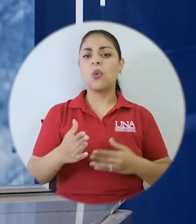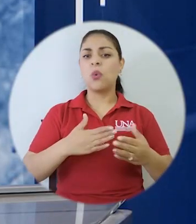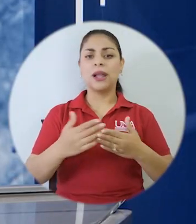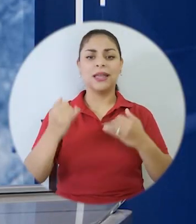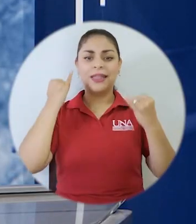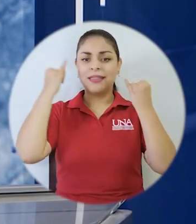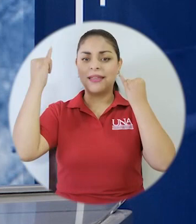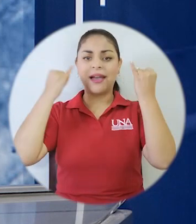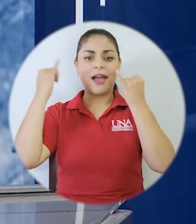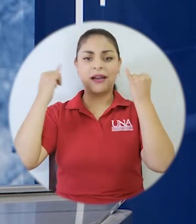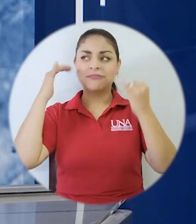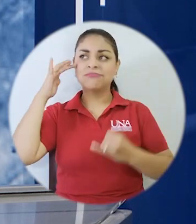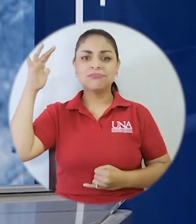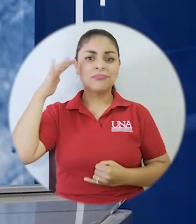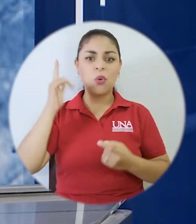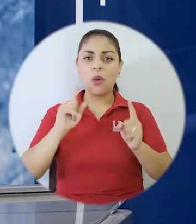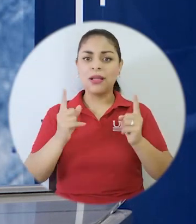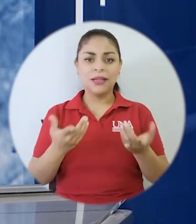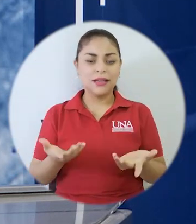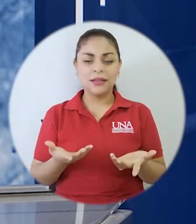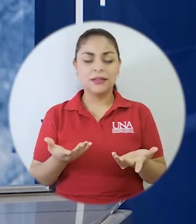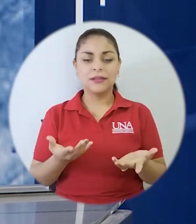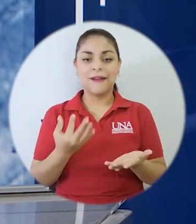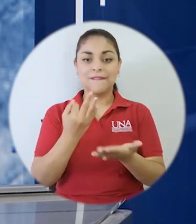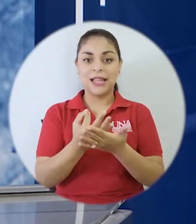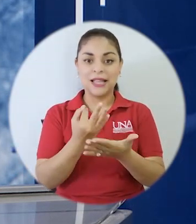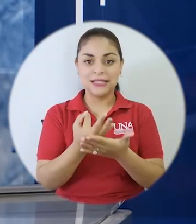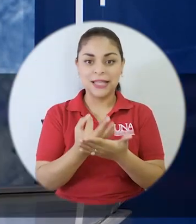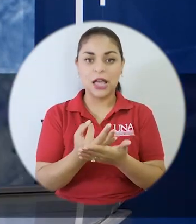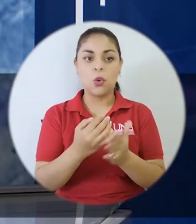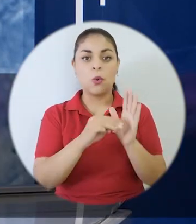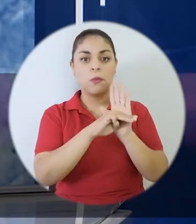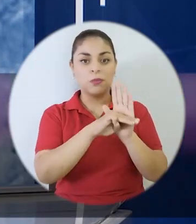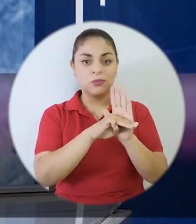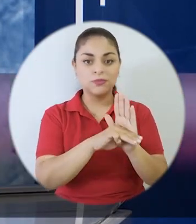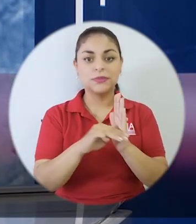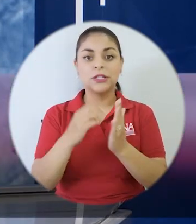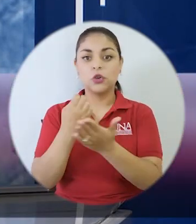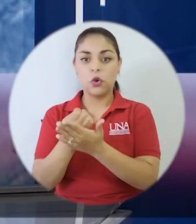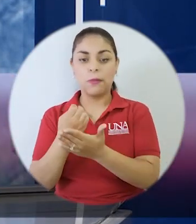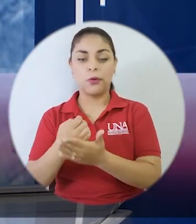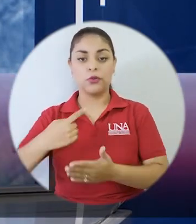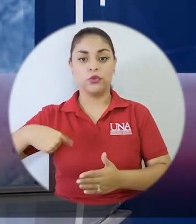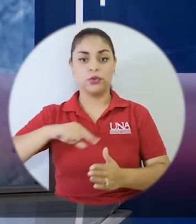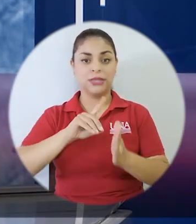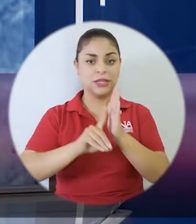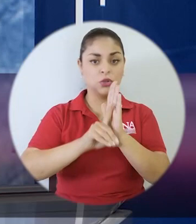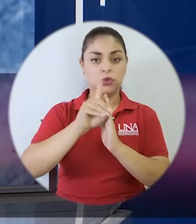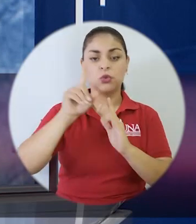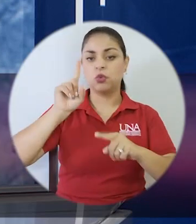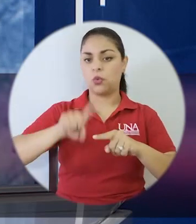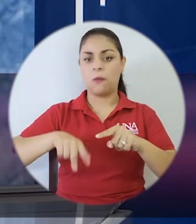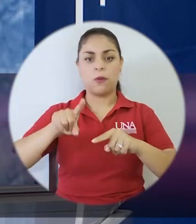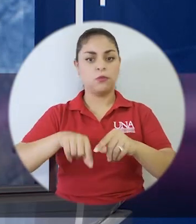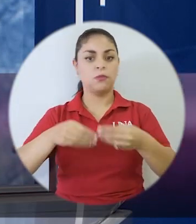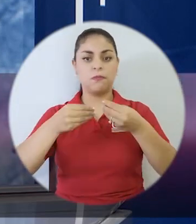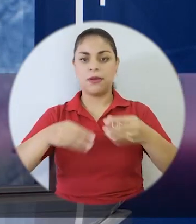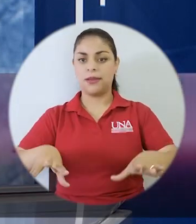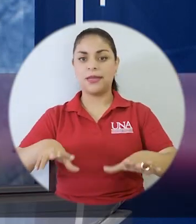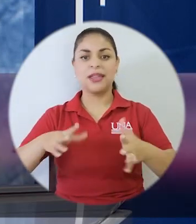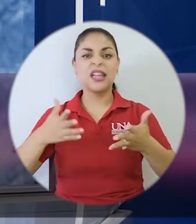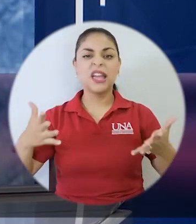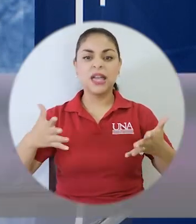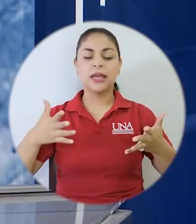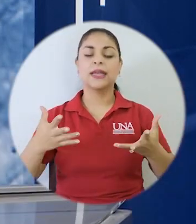cualquier iniciativa, cualquier modelo de verdad financiero o económico que desarrollemos no puede perder